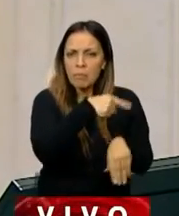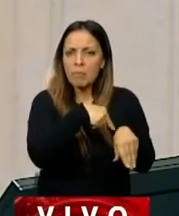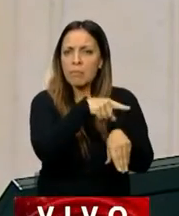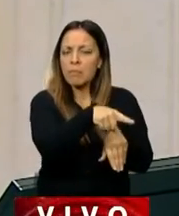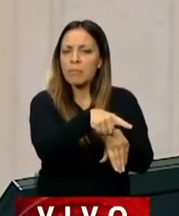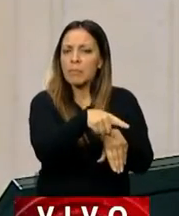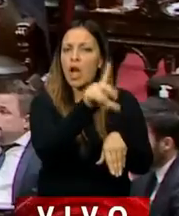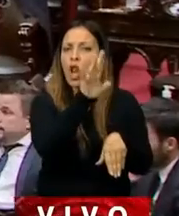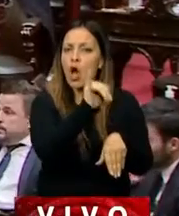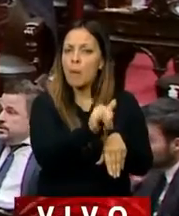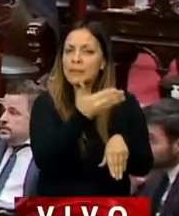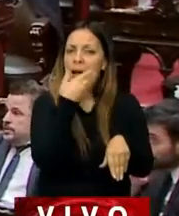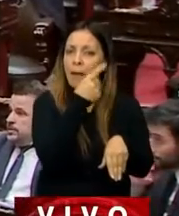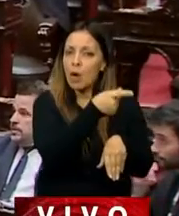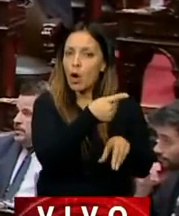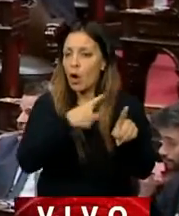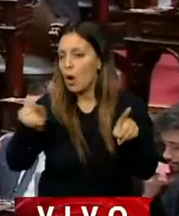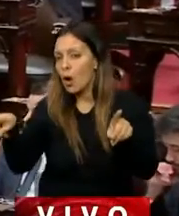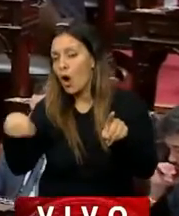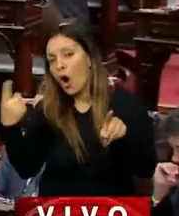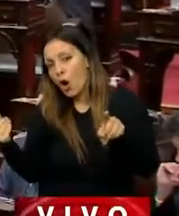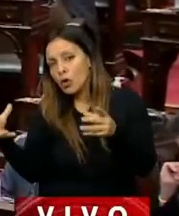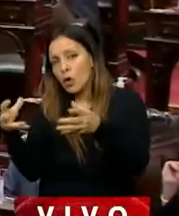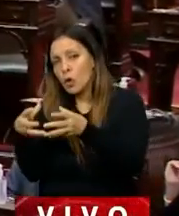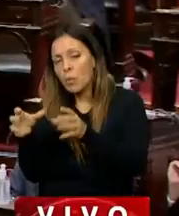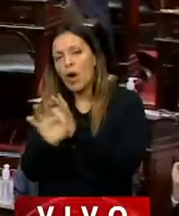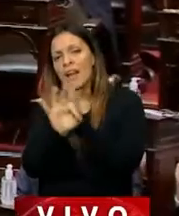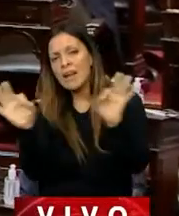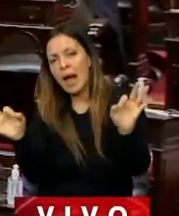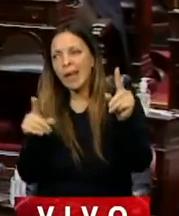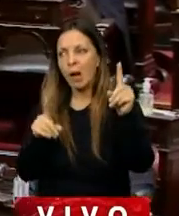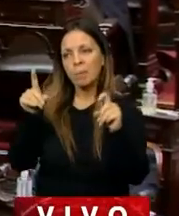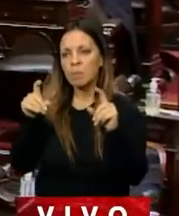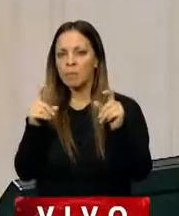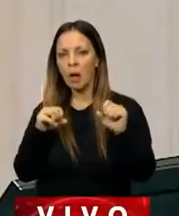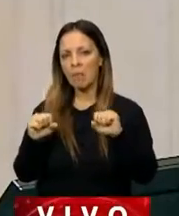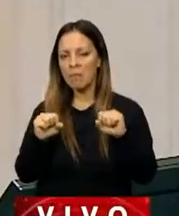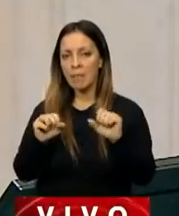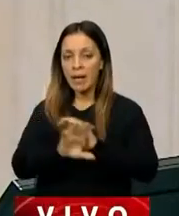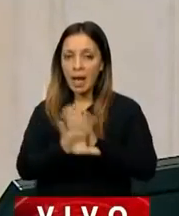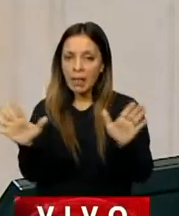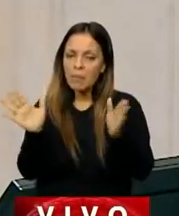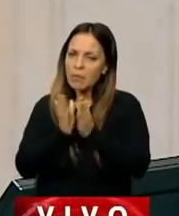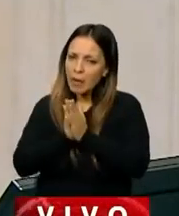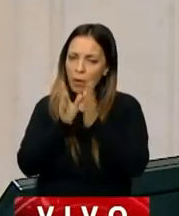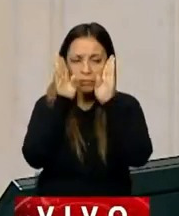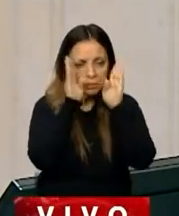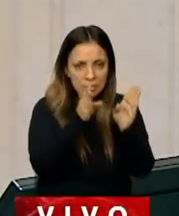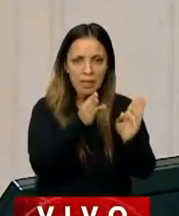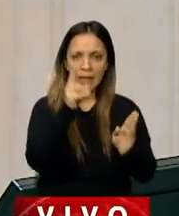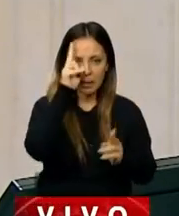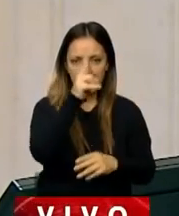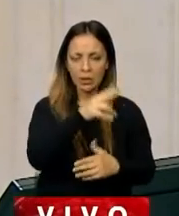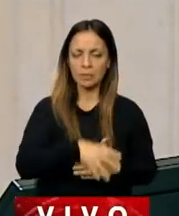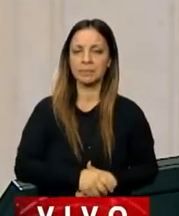López habló, nadie de la otra bancada ni gesticulaba ni gritaba. Entonces, escuchémonos con respeto. Sí, sí.